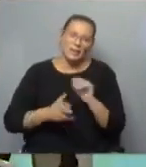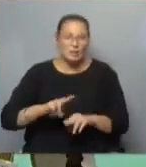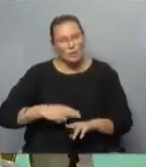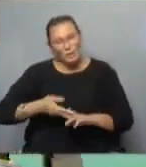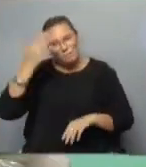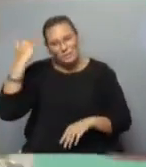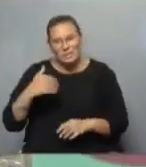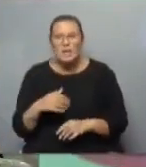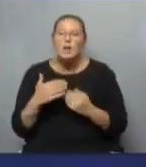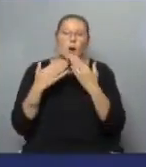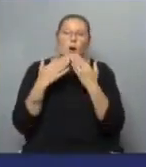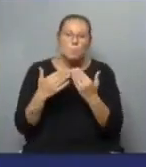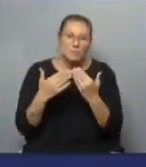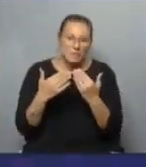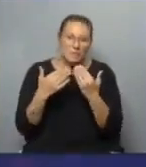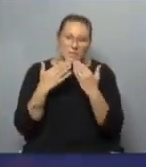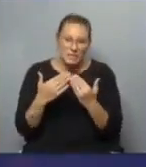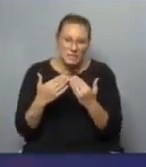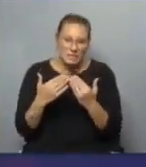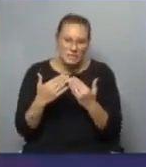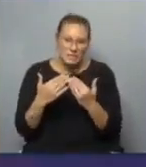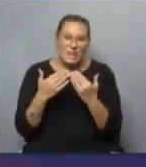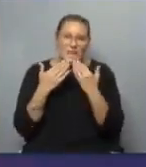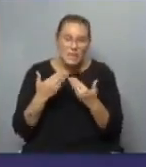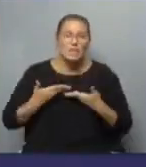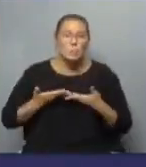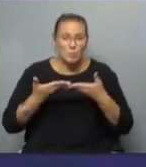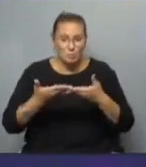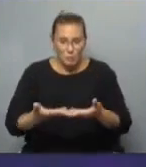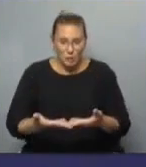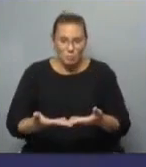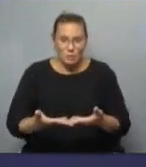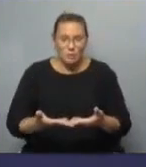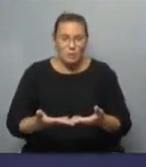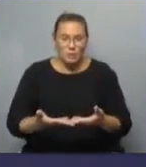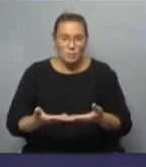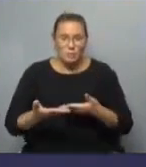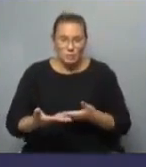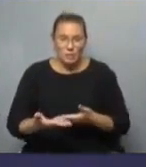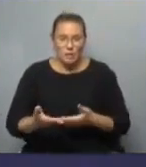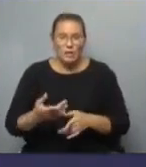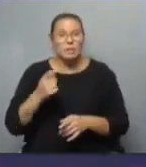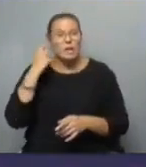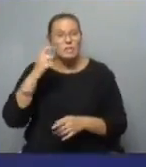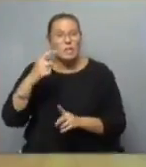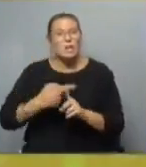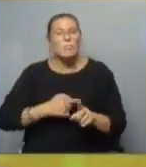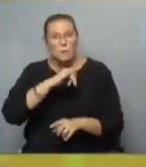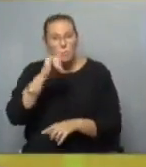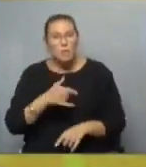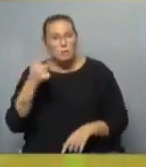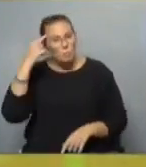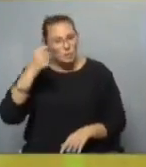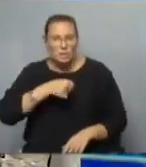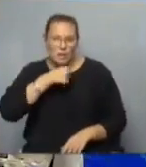bien. Elena, muchísimas gracias de Dale. Verdad por haber gracias estado. Gracias por haberme invitado. Idea en el mes de marzo está muy bueno pensar en la